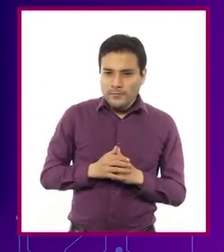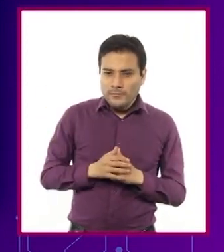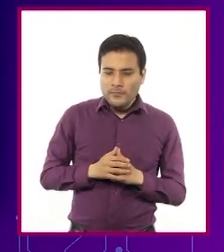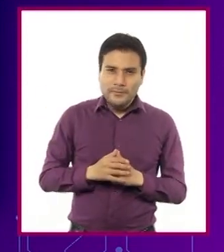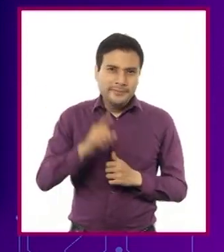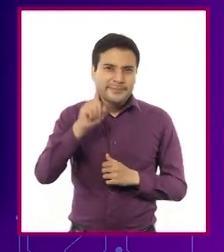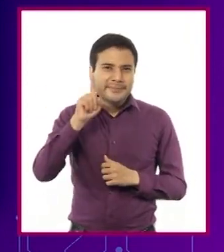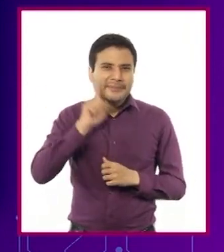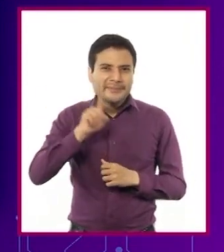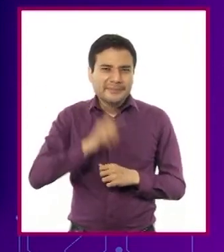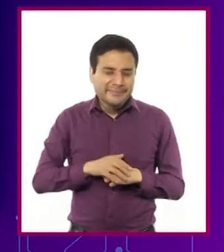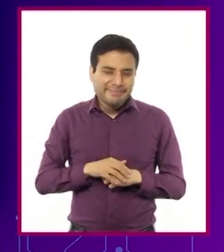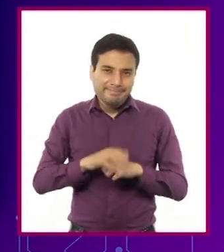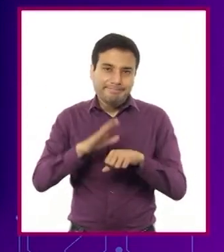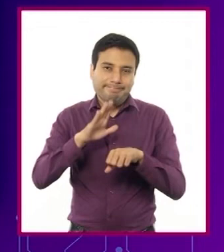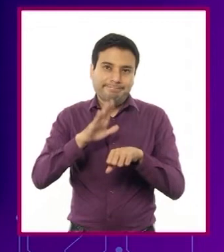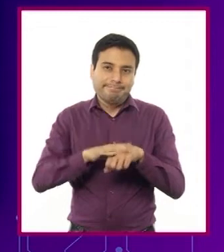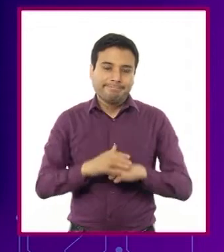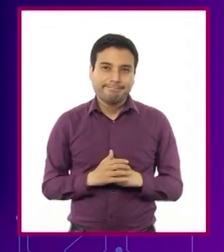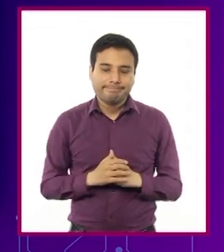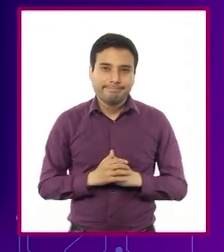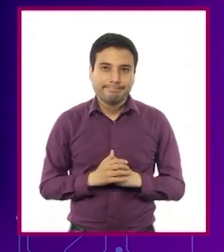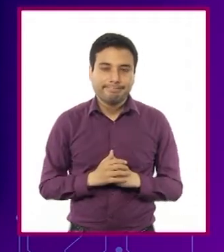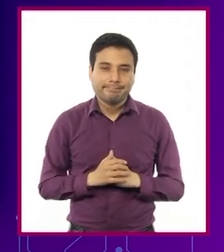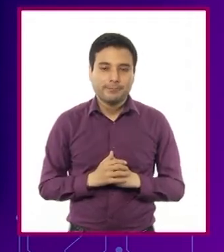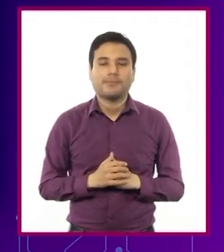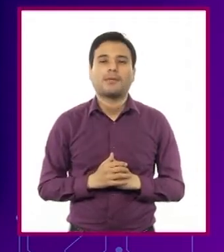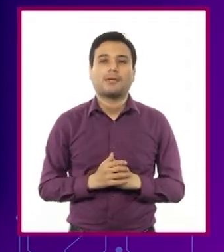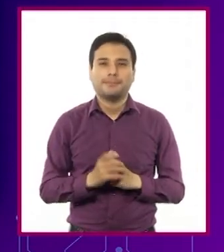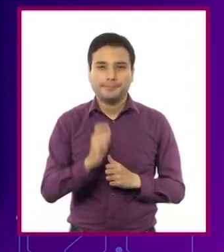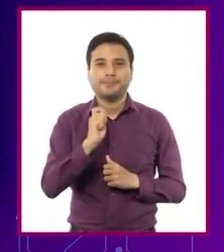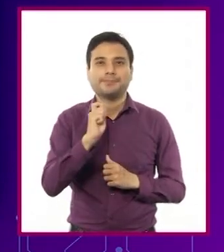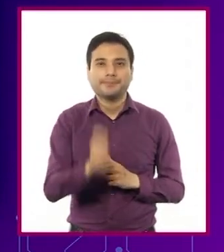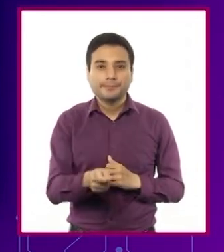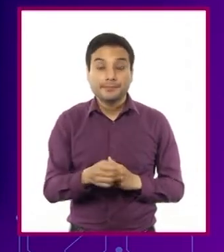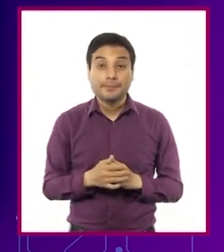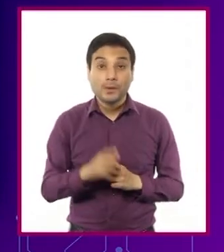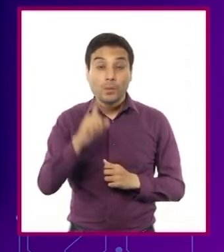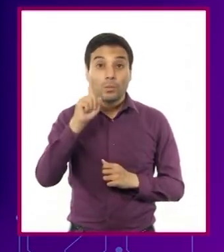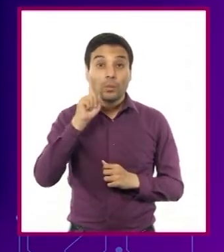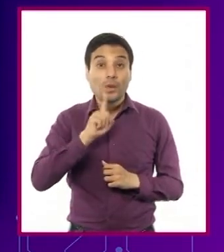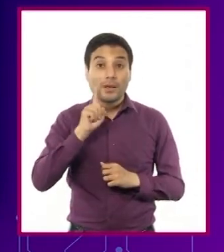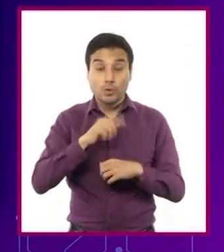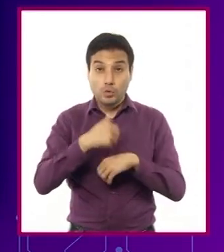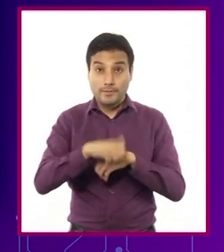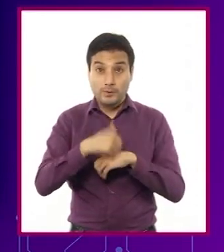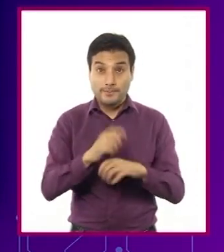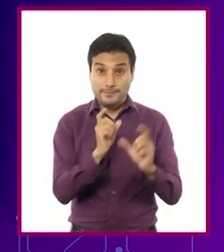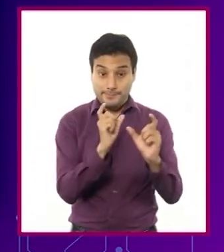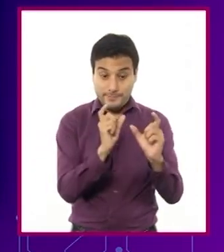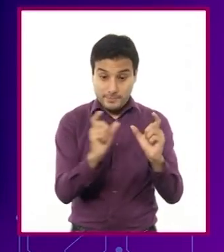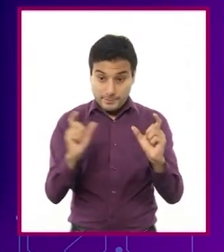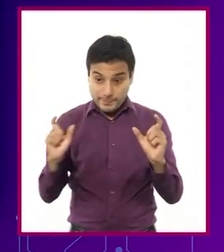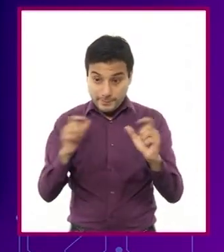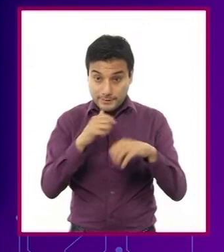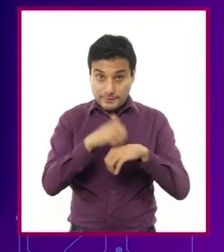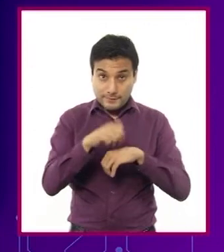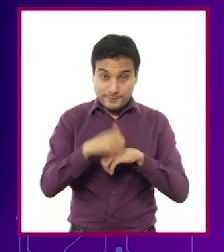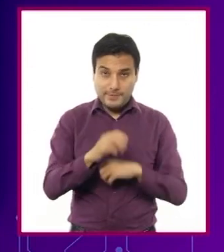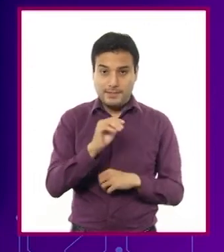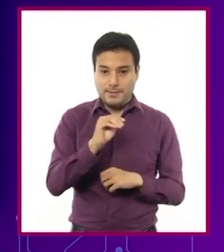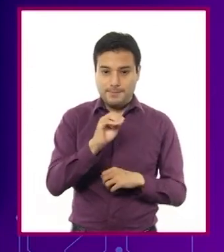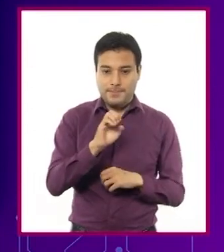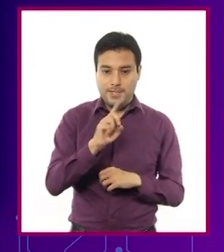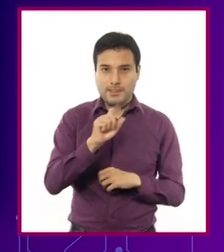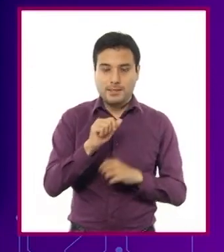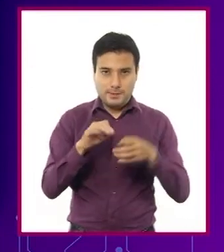las mujeres. Lo que refiere es que la mayoría de los datos de las mujeres están más cerca de la media utilizando